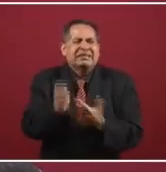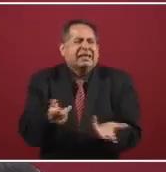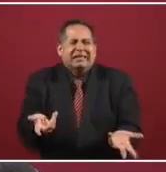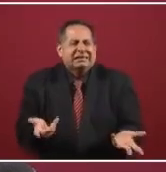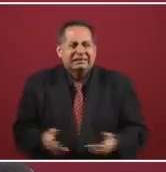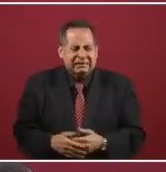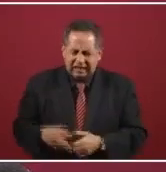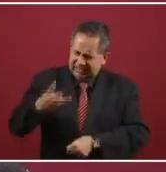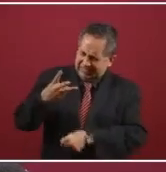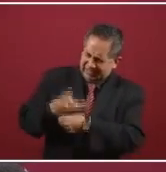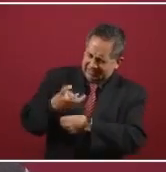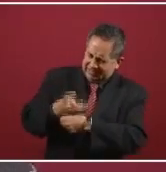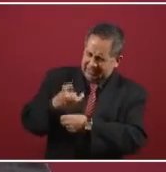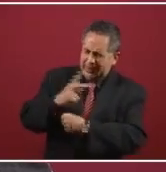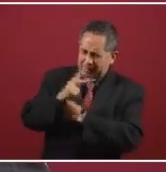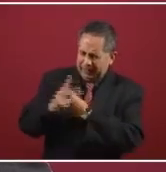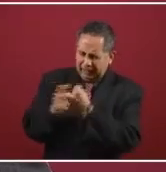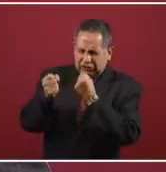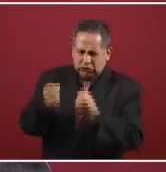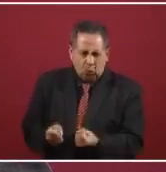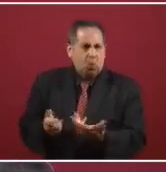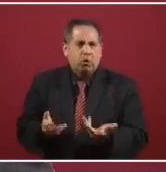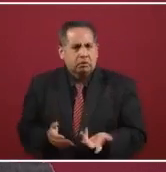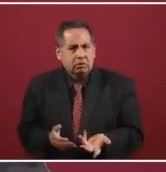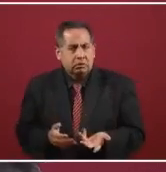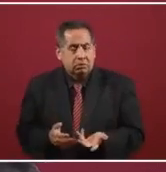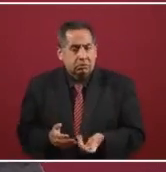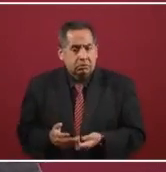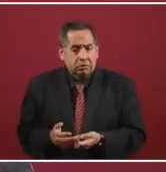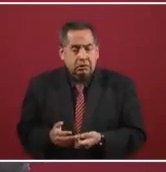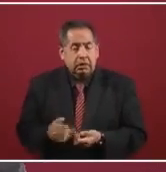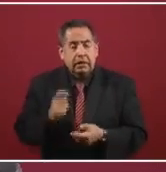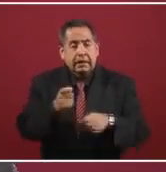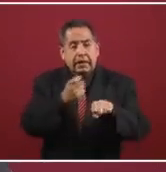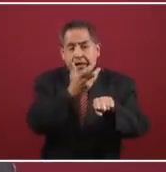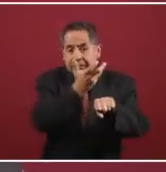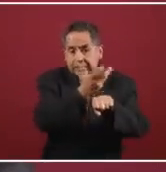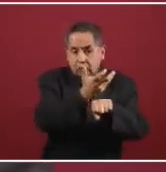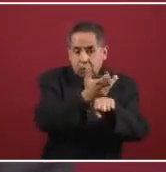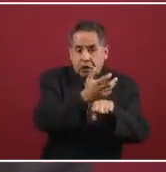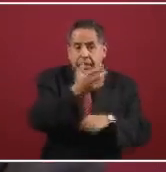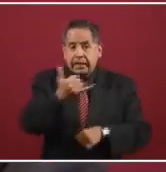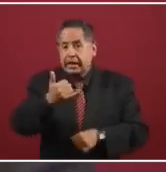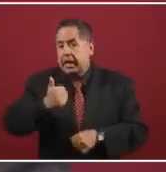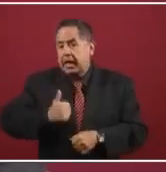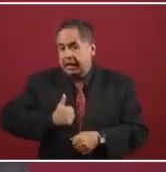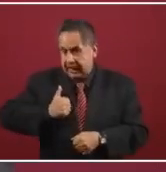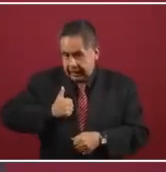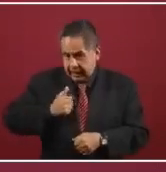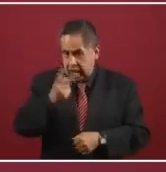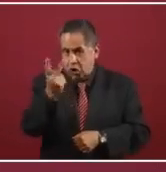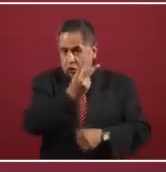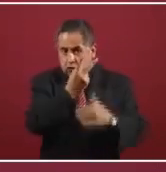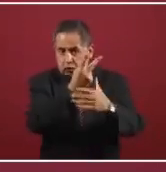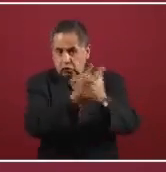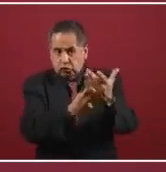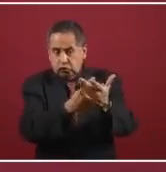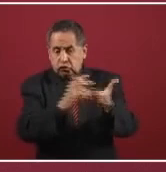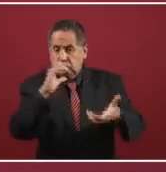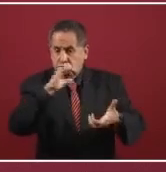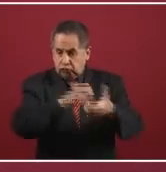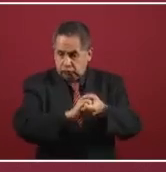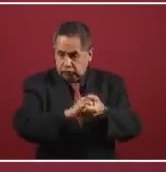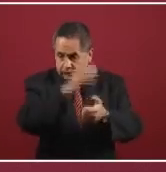El tercer país seguro es un tratado que tiene México con, perdón, Estados Unidos con Canadá, que consiste en que